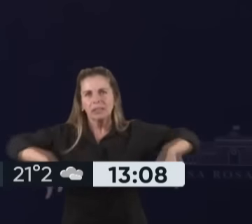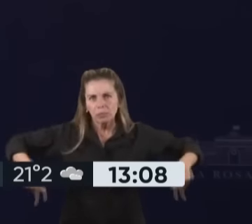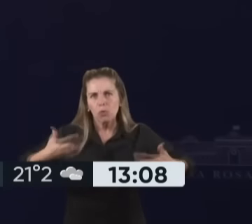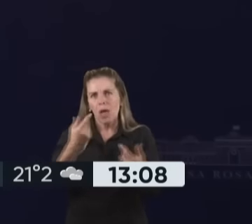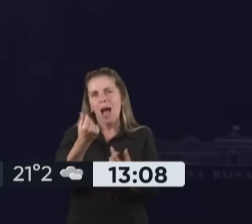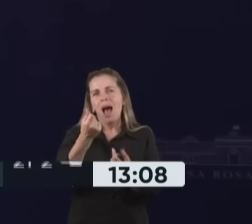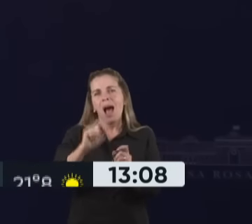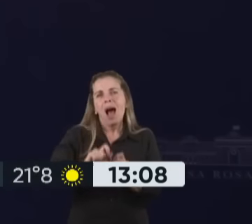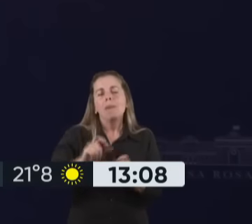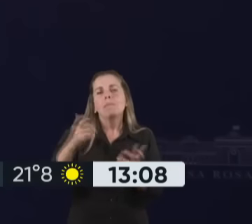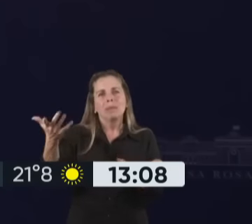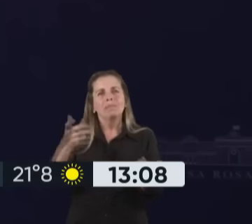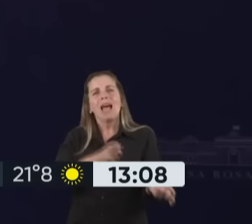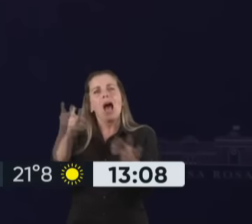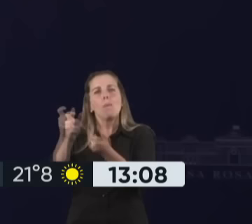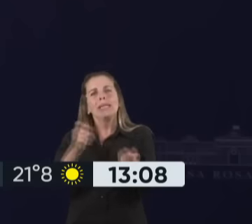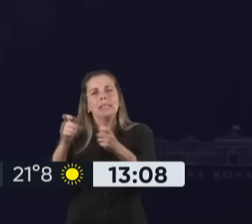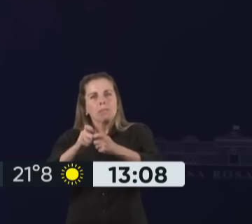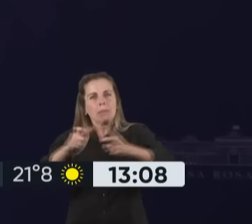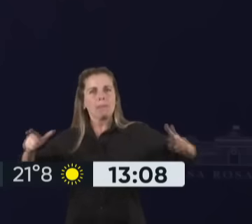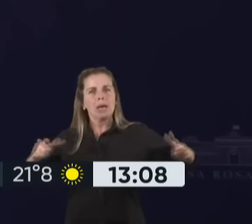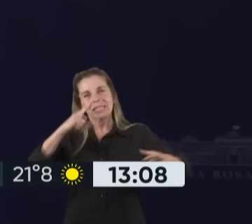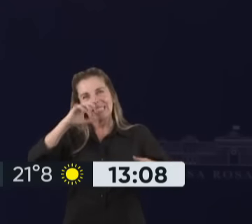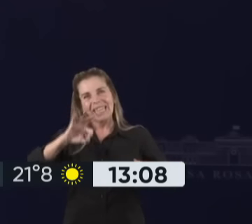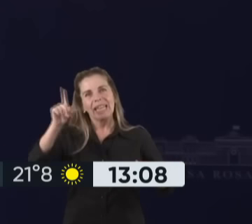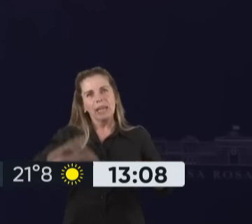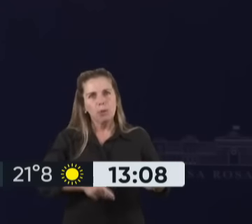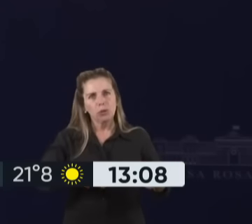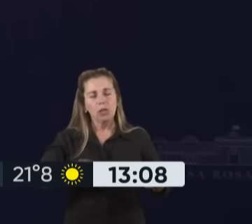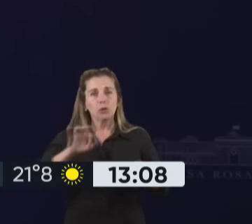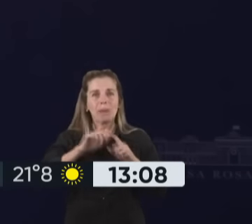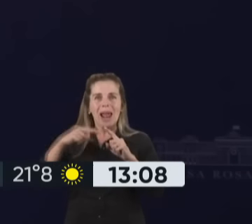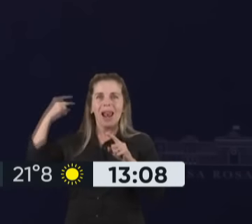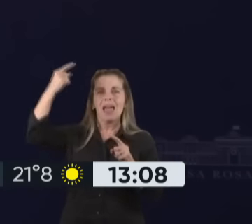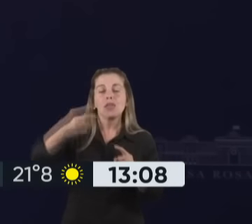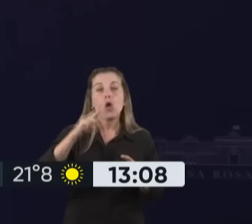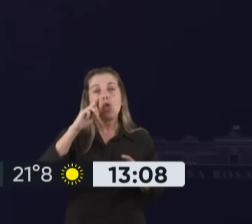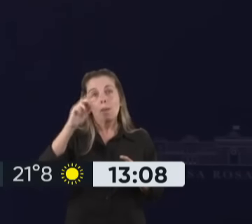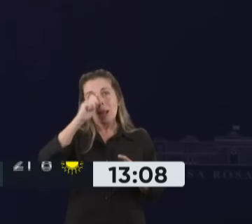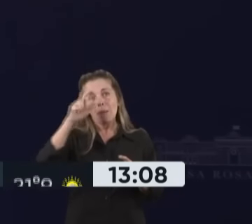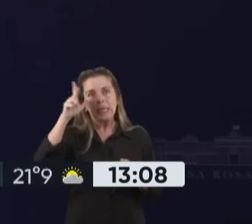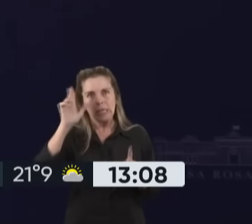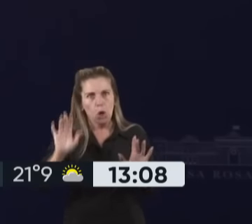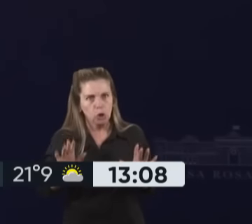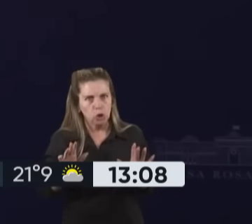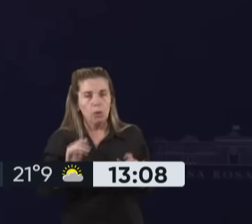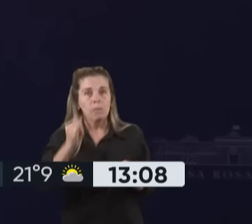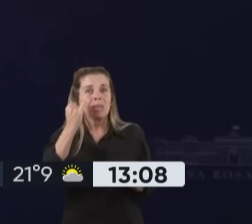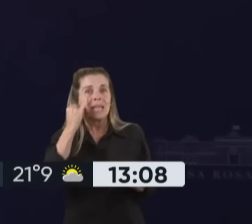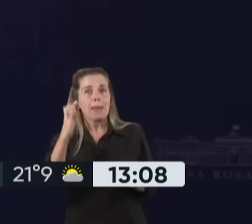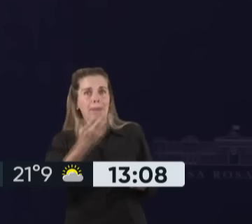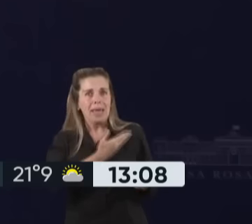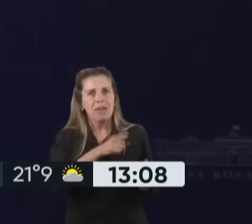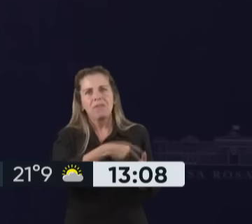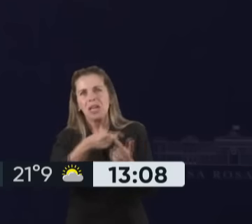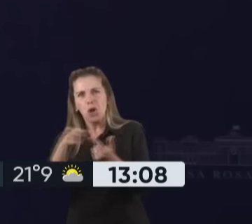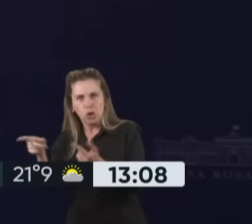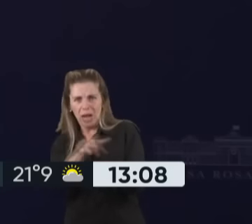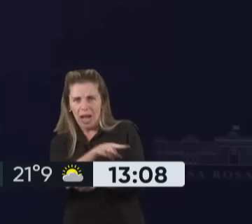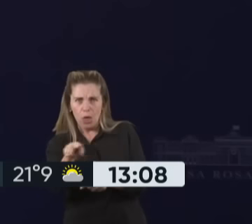un 70% para el 2028. Además, las petroleras YPF y Eni anunciaron una